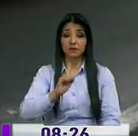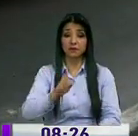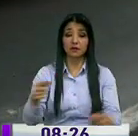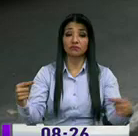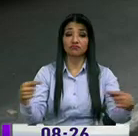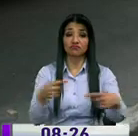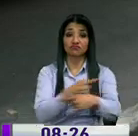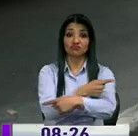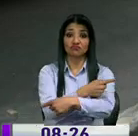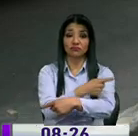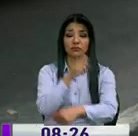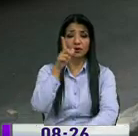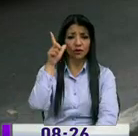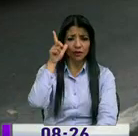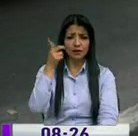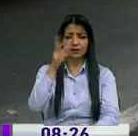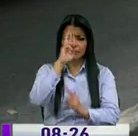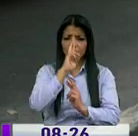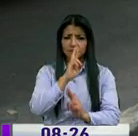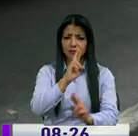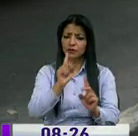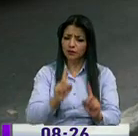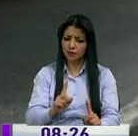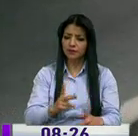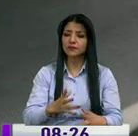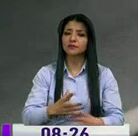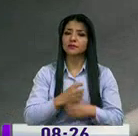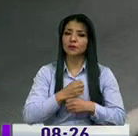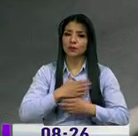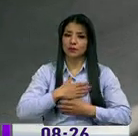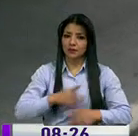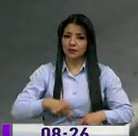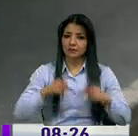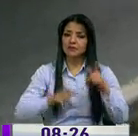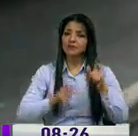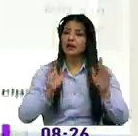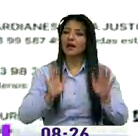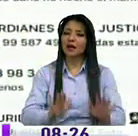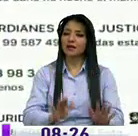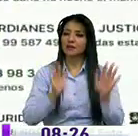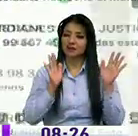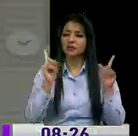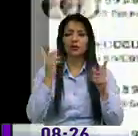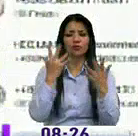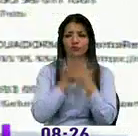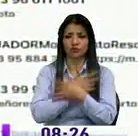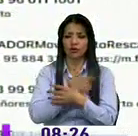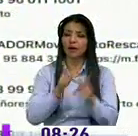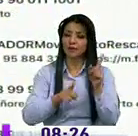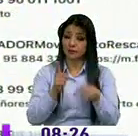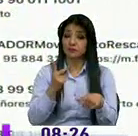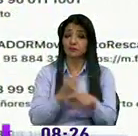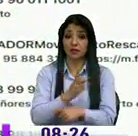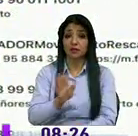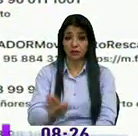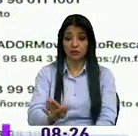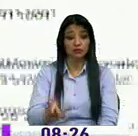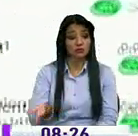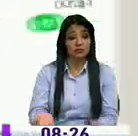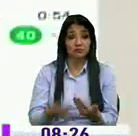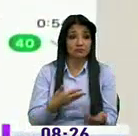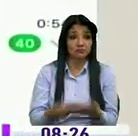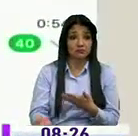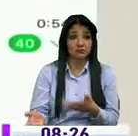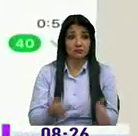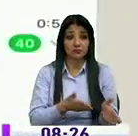El sentido común, el respeto. No, es que hay gente que es así. Sí, claro, que es peligroso para él, pero no les importa. Buenos